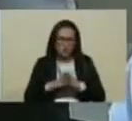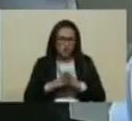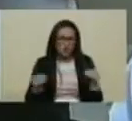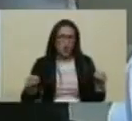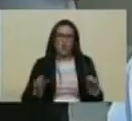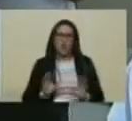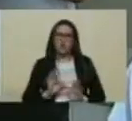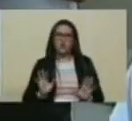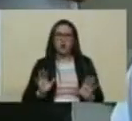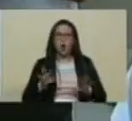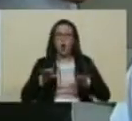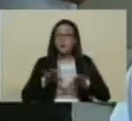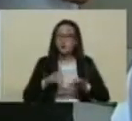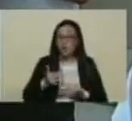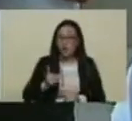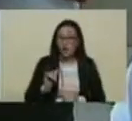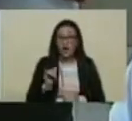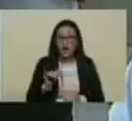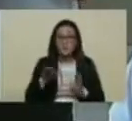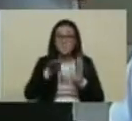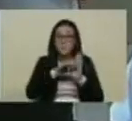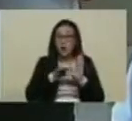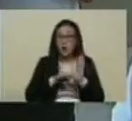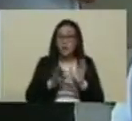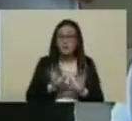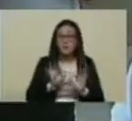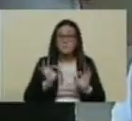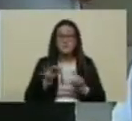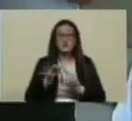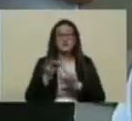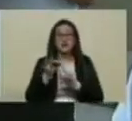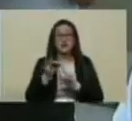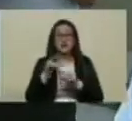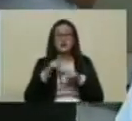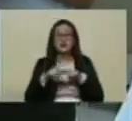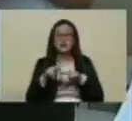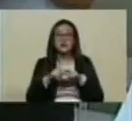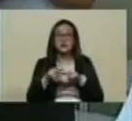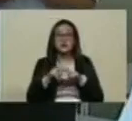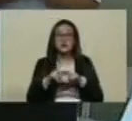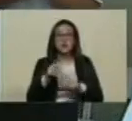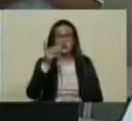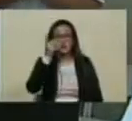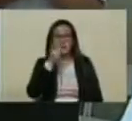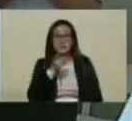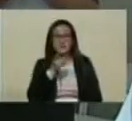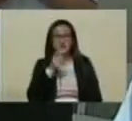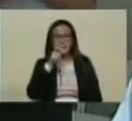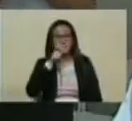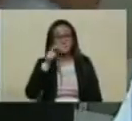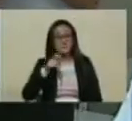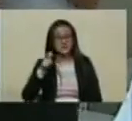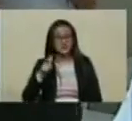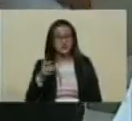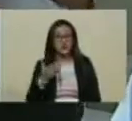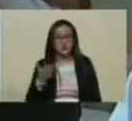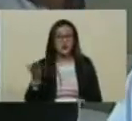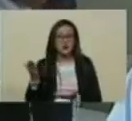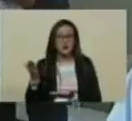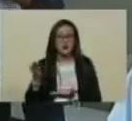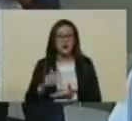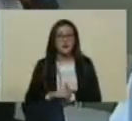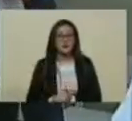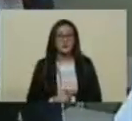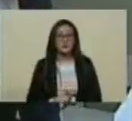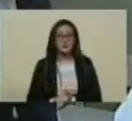con computadoras, con programa especial para que los niños y niñas y las personas con necesidades educativas